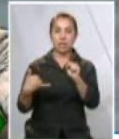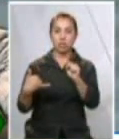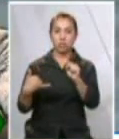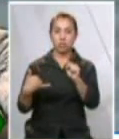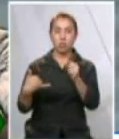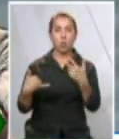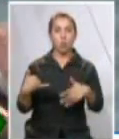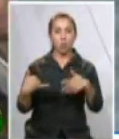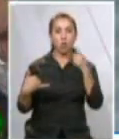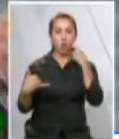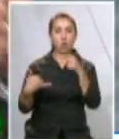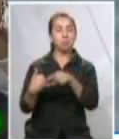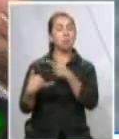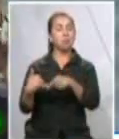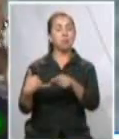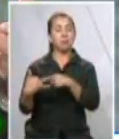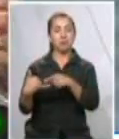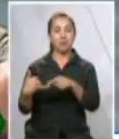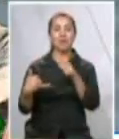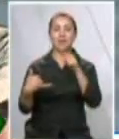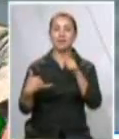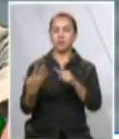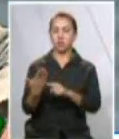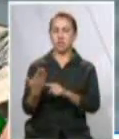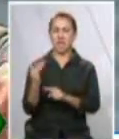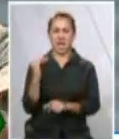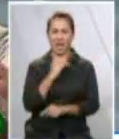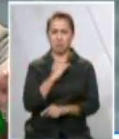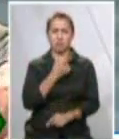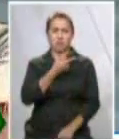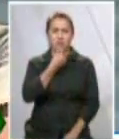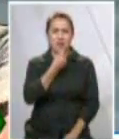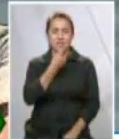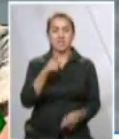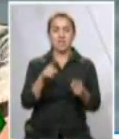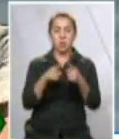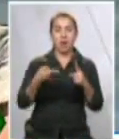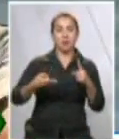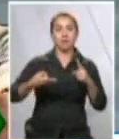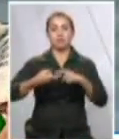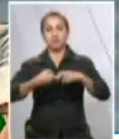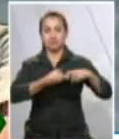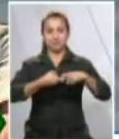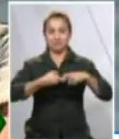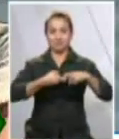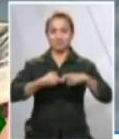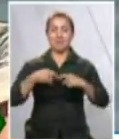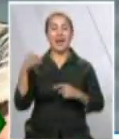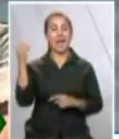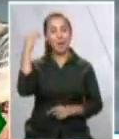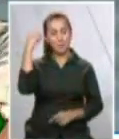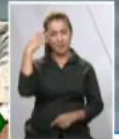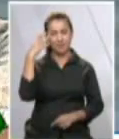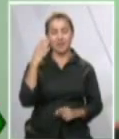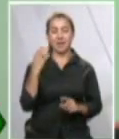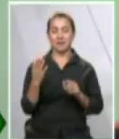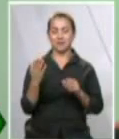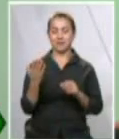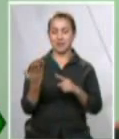que es impresionante. La tecnología tiene ese atractor, ese gancho que creo que es muy relevante para el aprendizaje, ¿no?